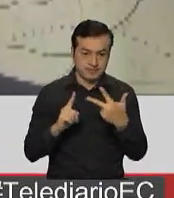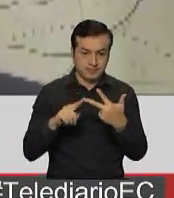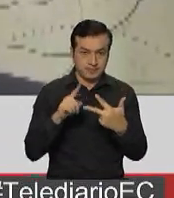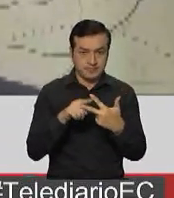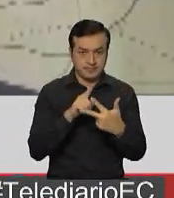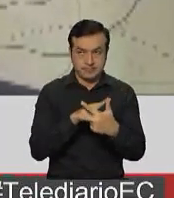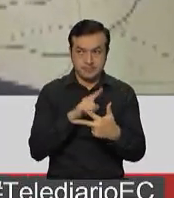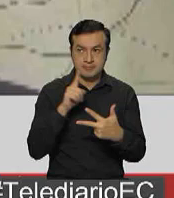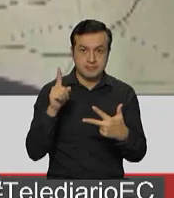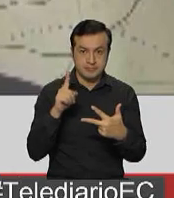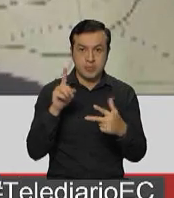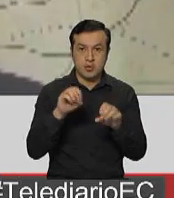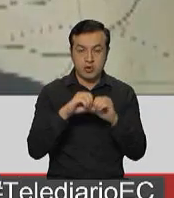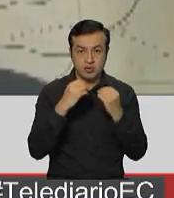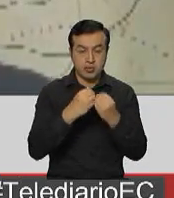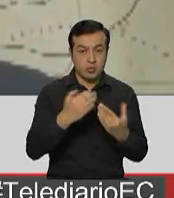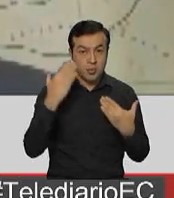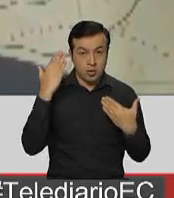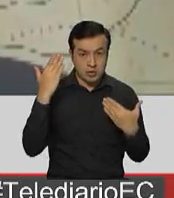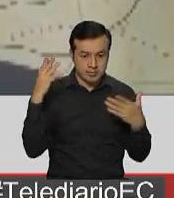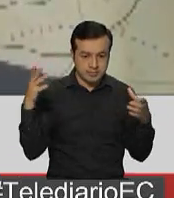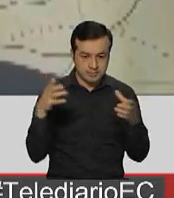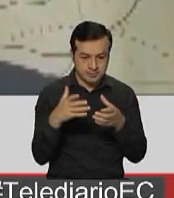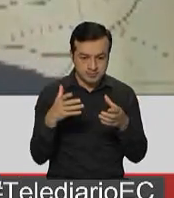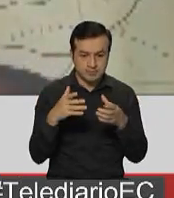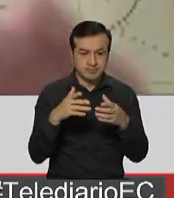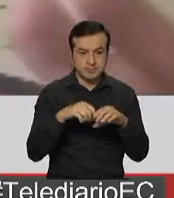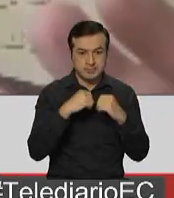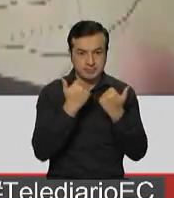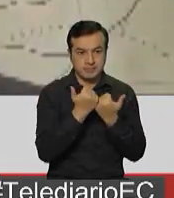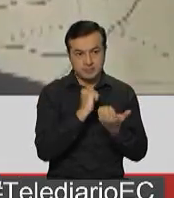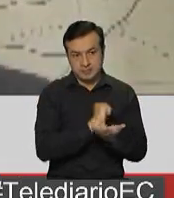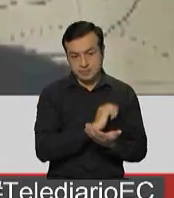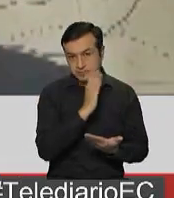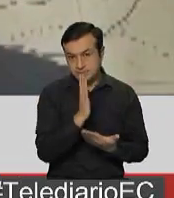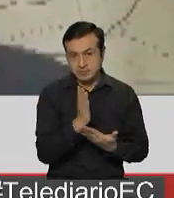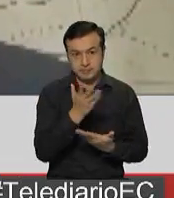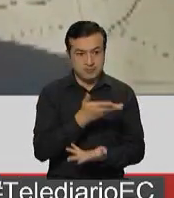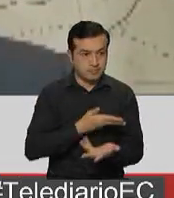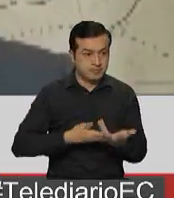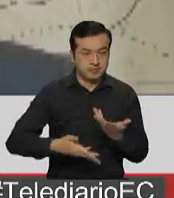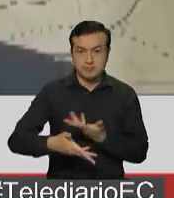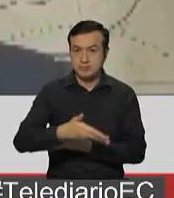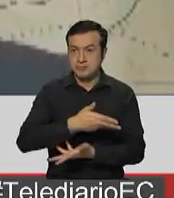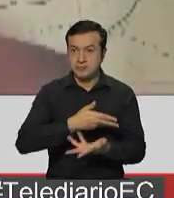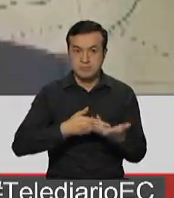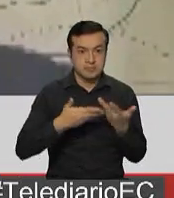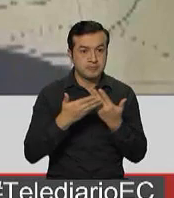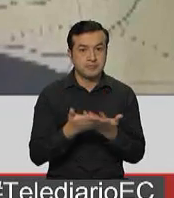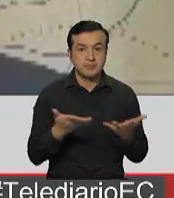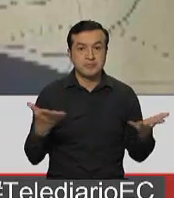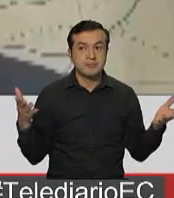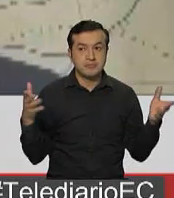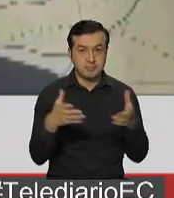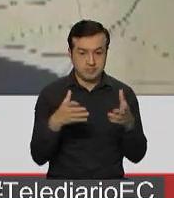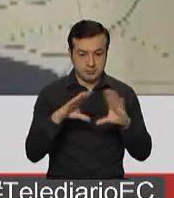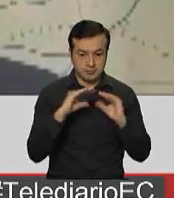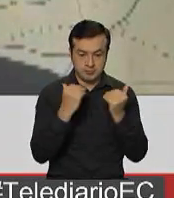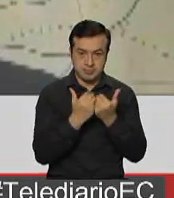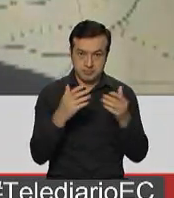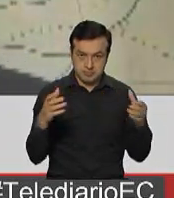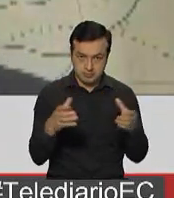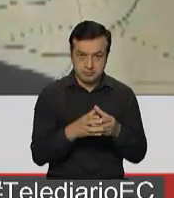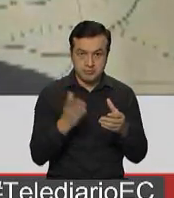multipartidista, a fin de que el plenario, con lleve adelante la conformación de esa comisión